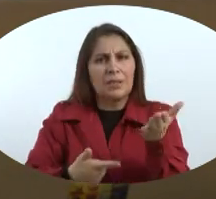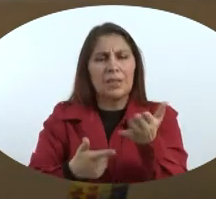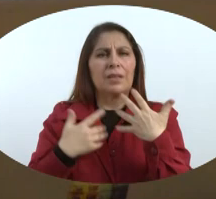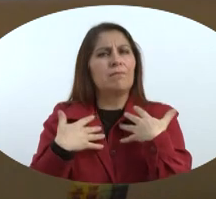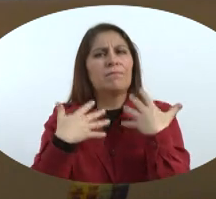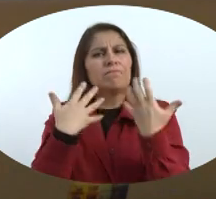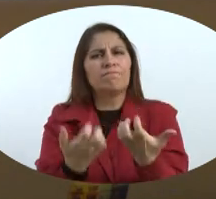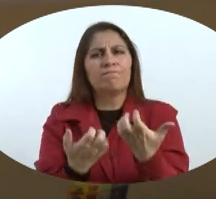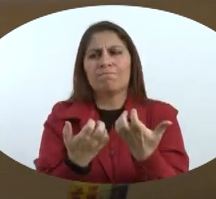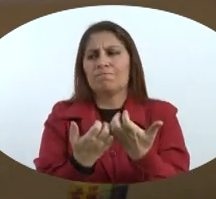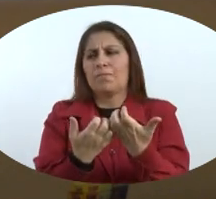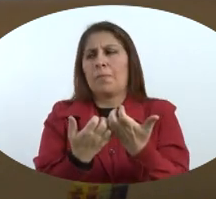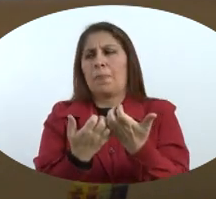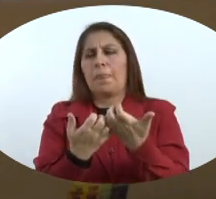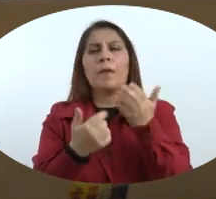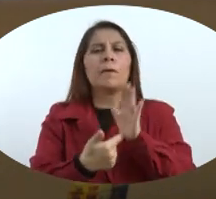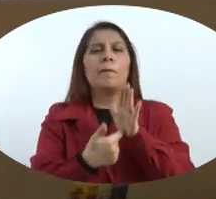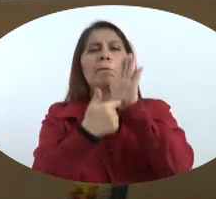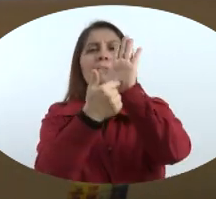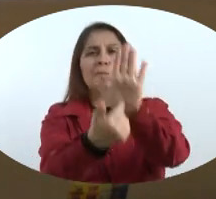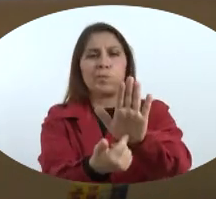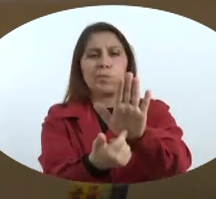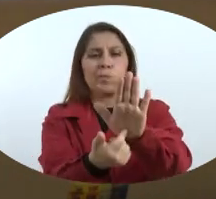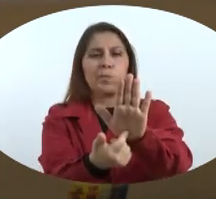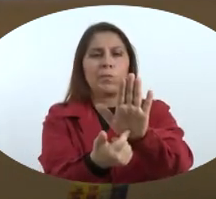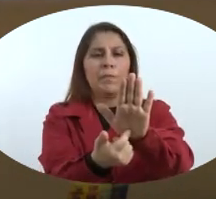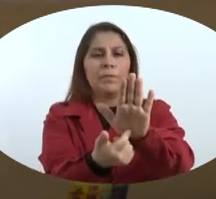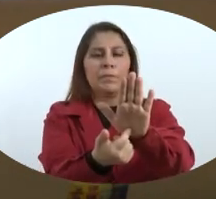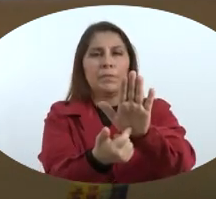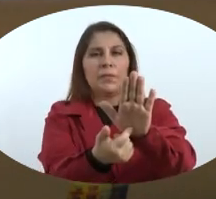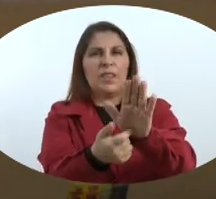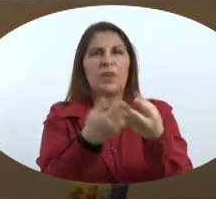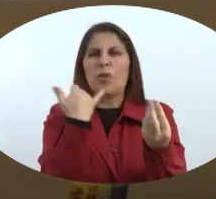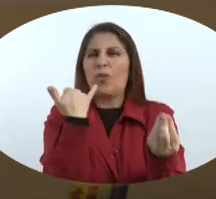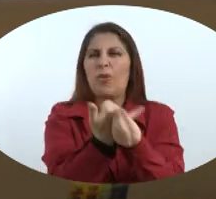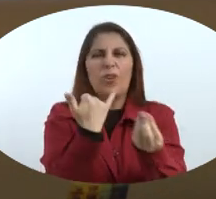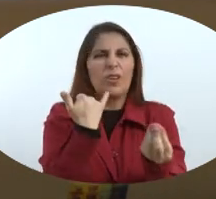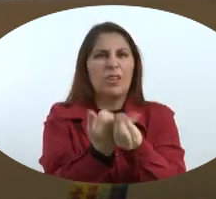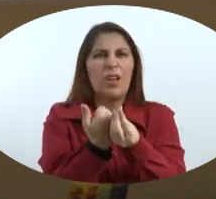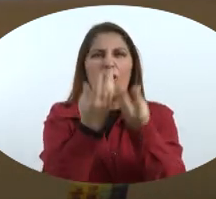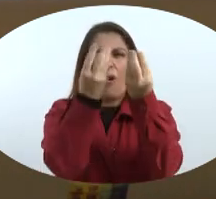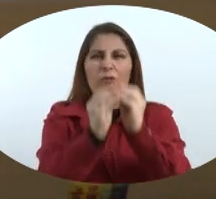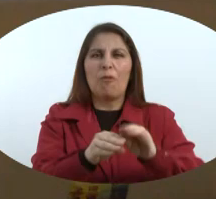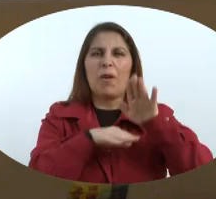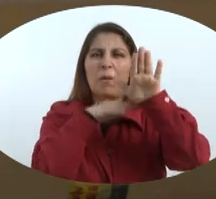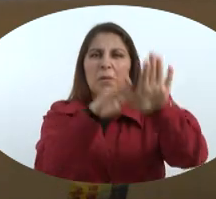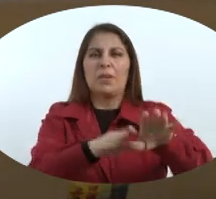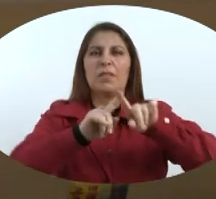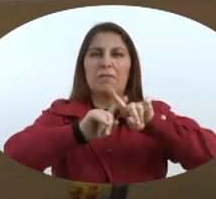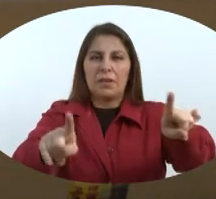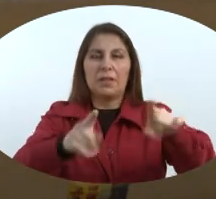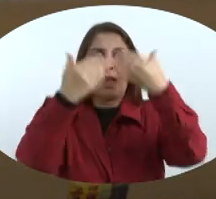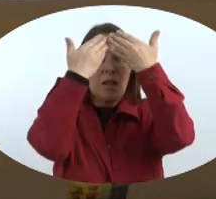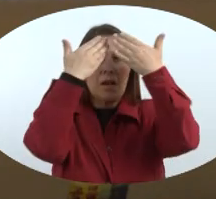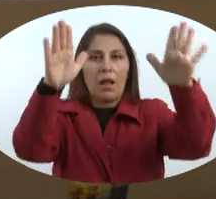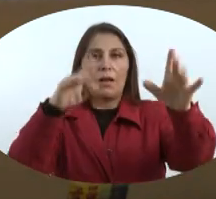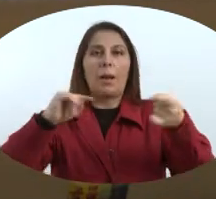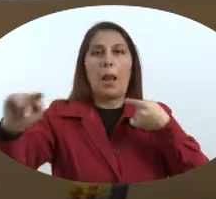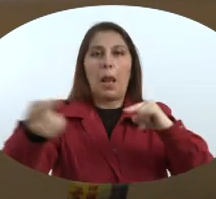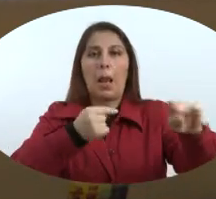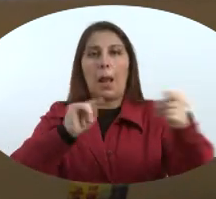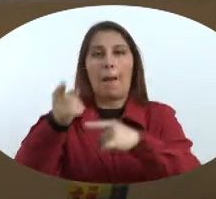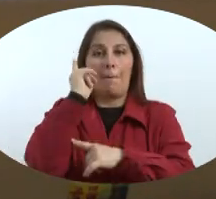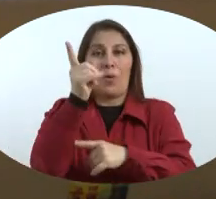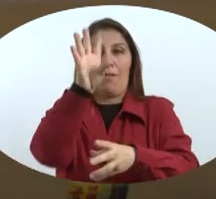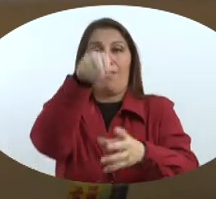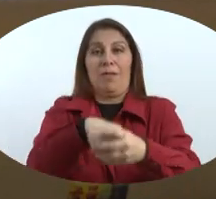quiere presentar como y materializar una representación distinta y democratizar las discusiones políticas